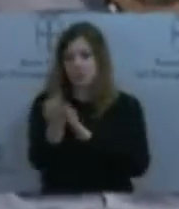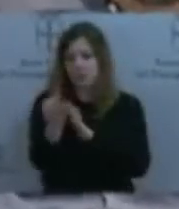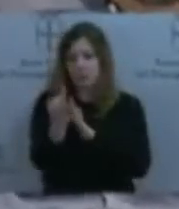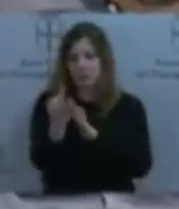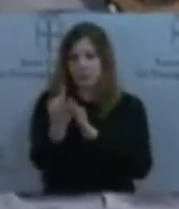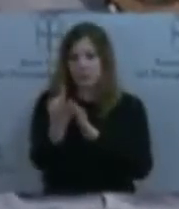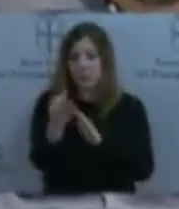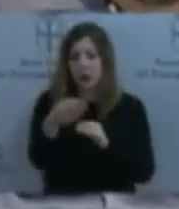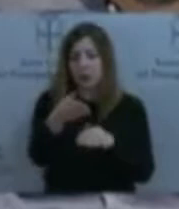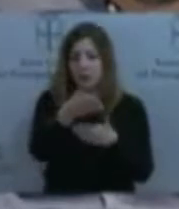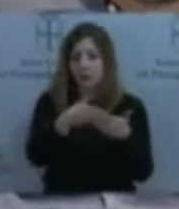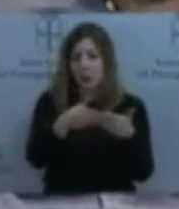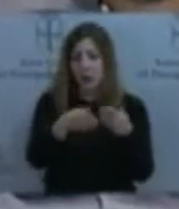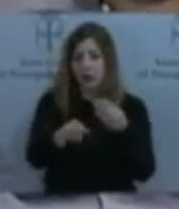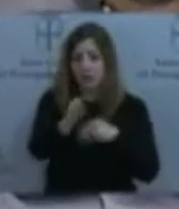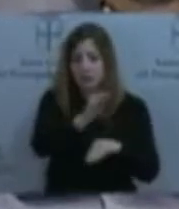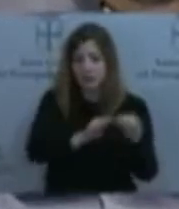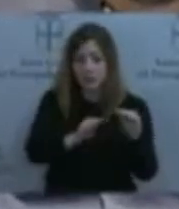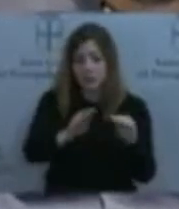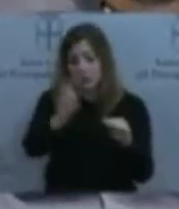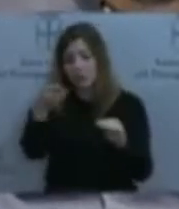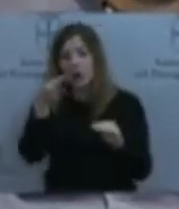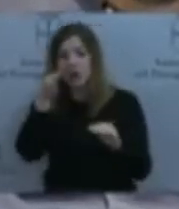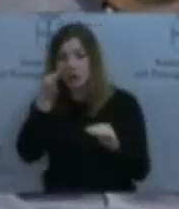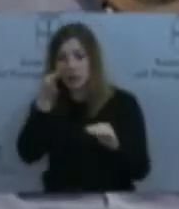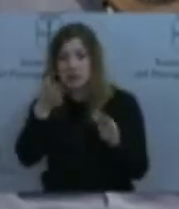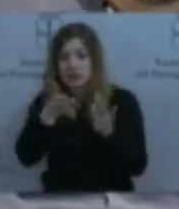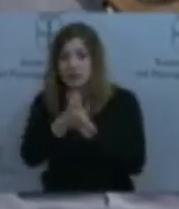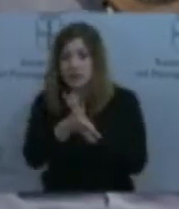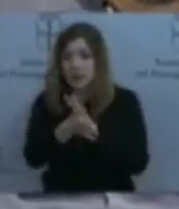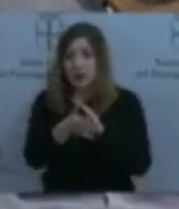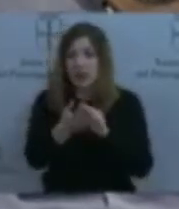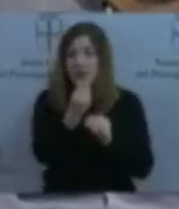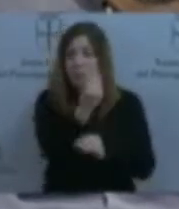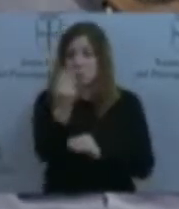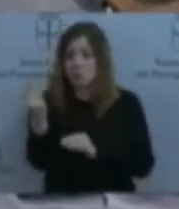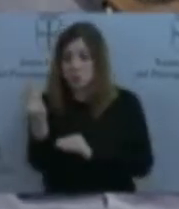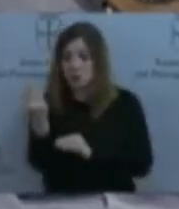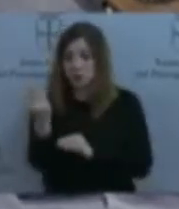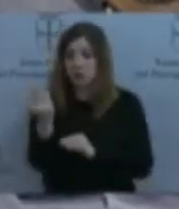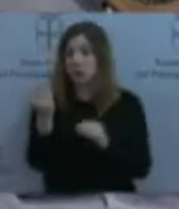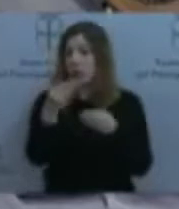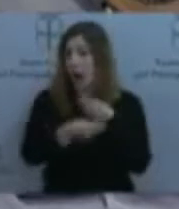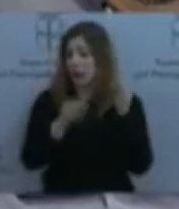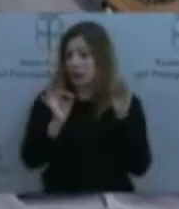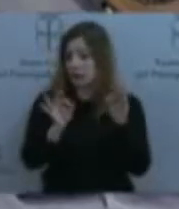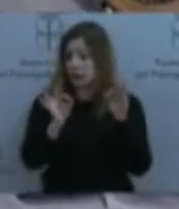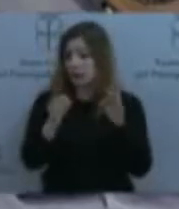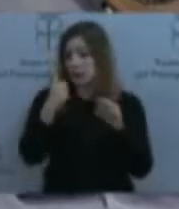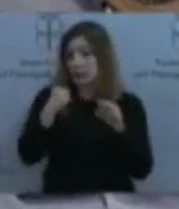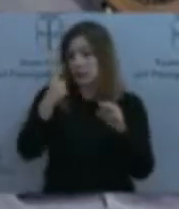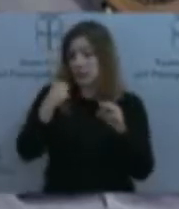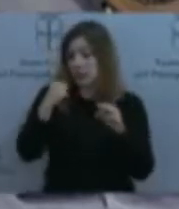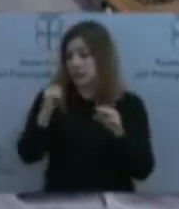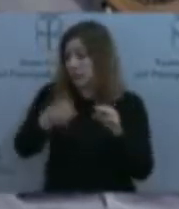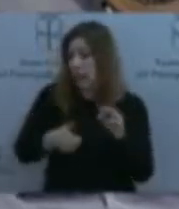Es una práctica habitual en la restauración monumental y es algo que se utiliza además de manera muy frecuente, muy habitual y con mucho tino para diferenciar lo que